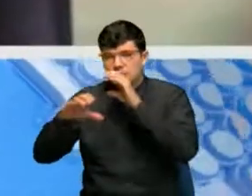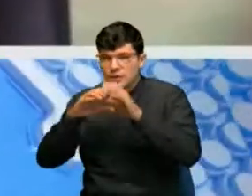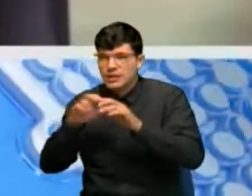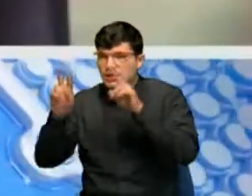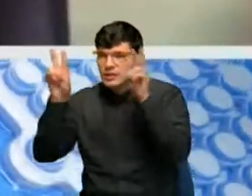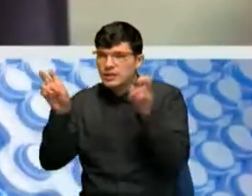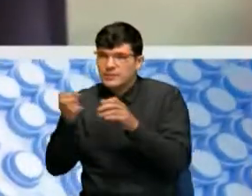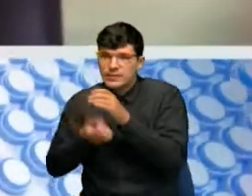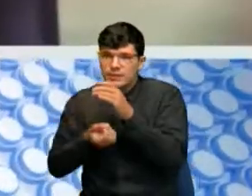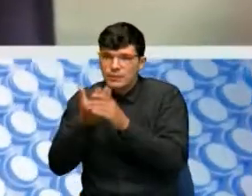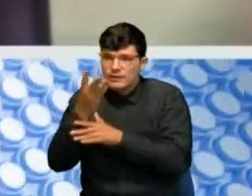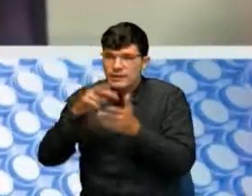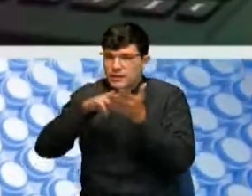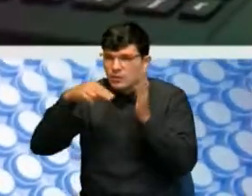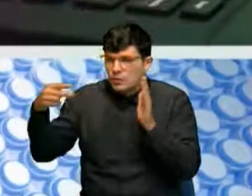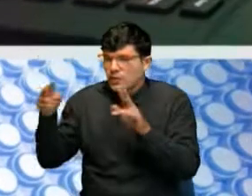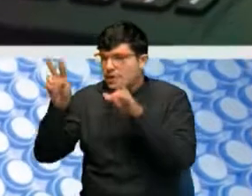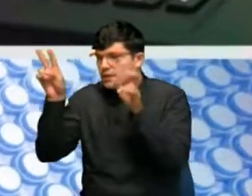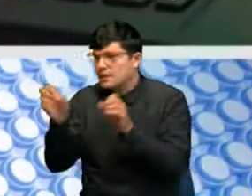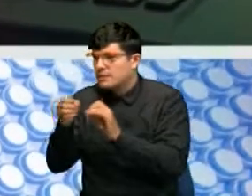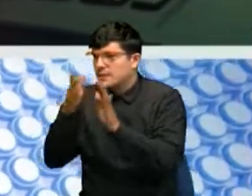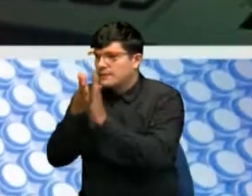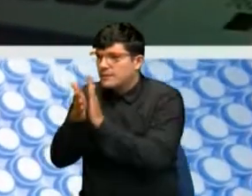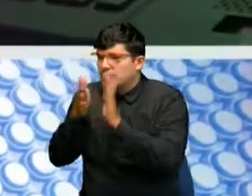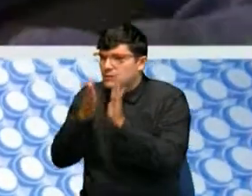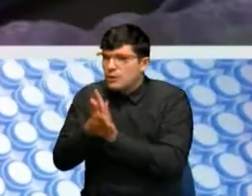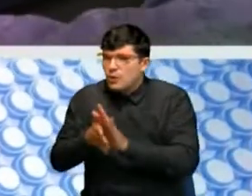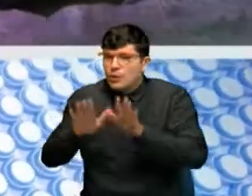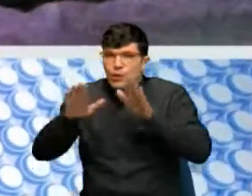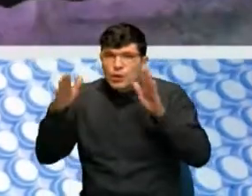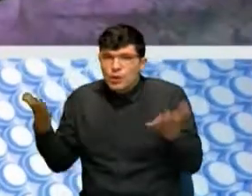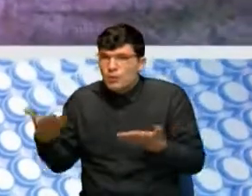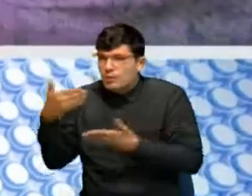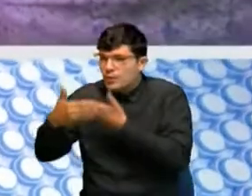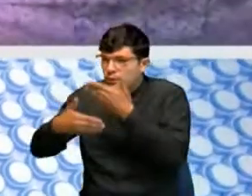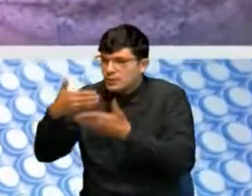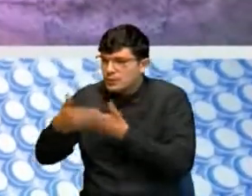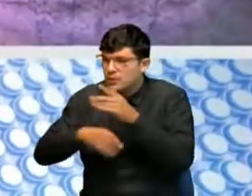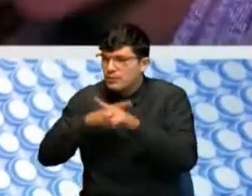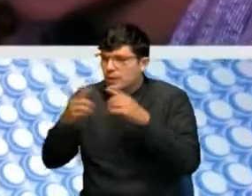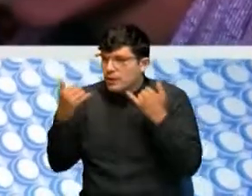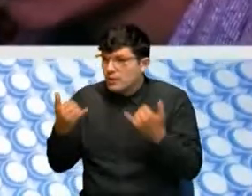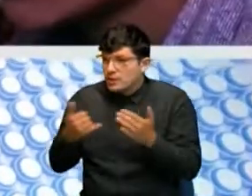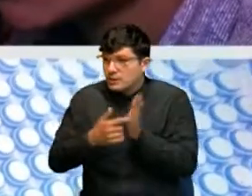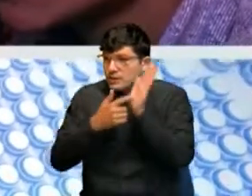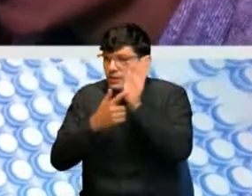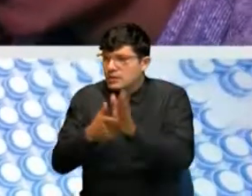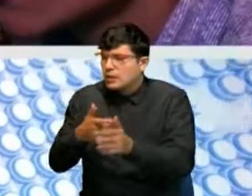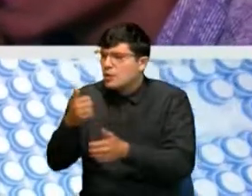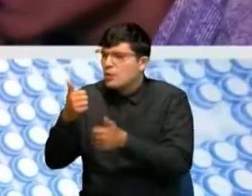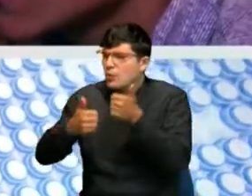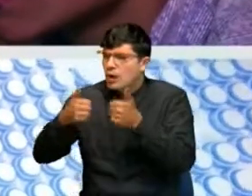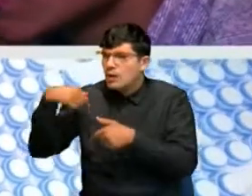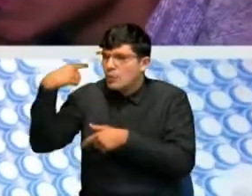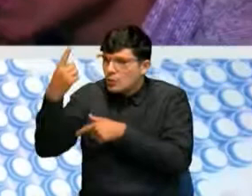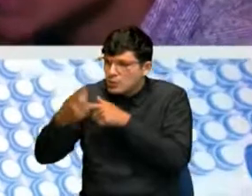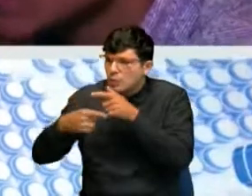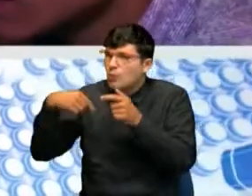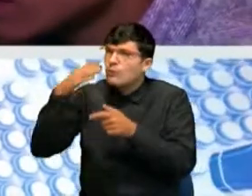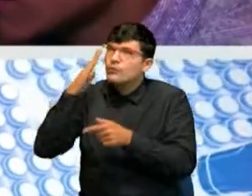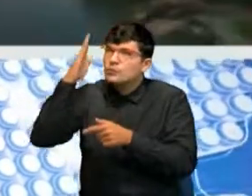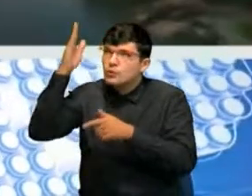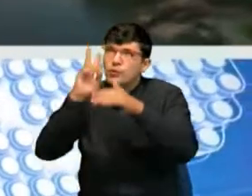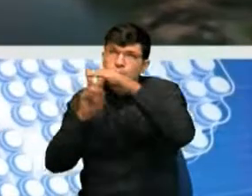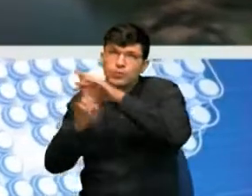de nuevas tecnologías, en temas de la información, un poco ese cierre de la brecha. ¿Ustedes se han proyectado más o menos a qué año ya podría estar el